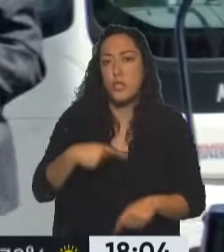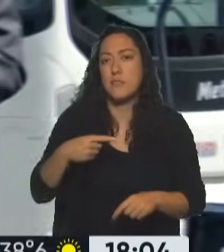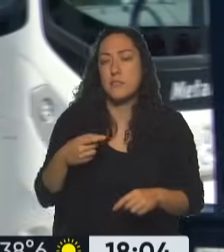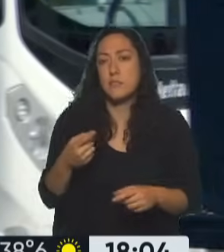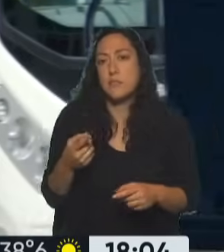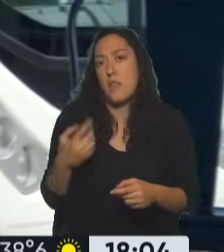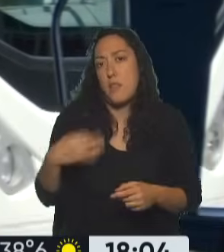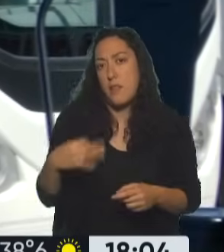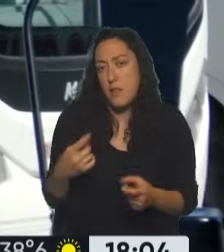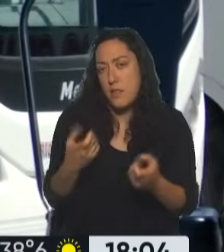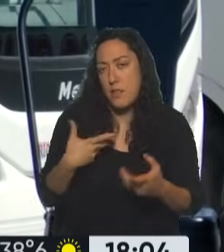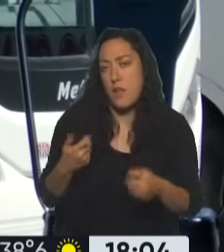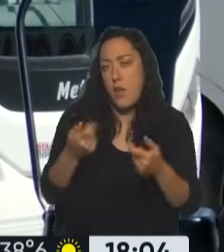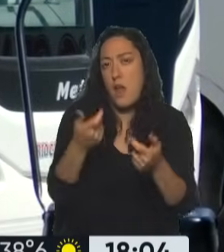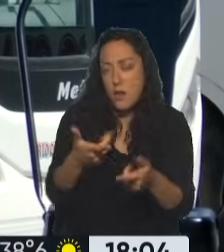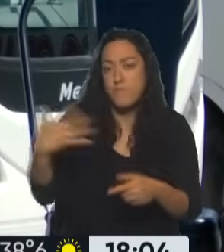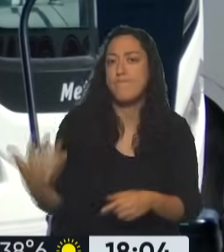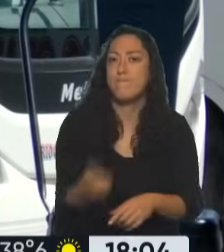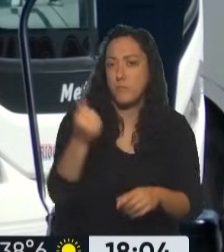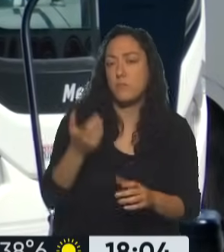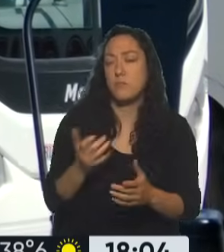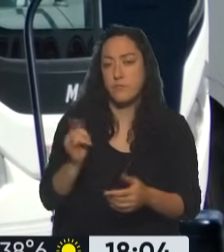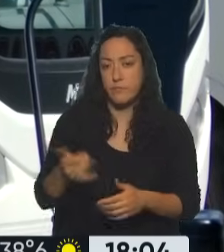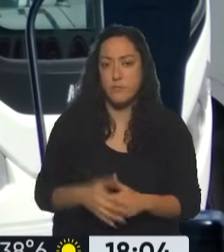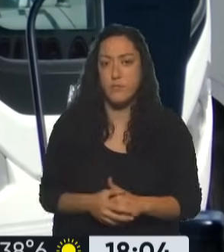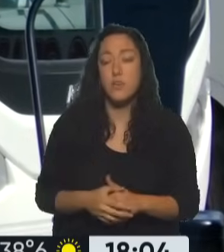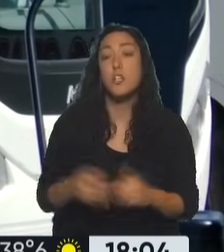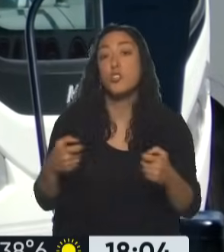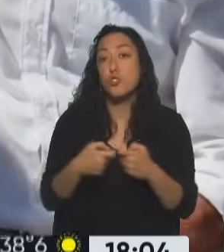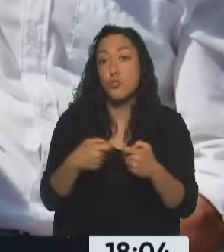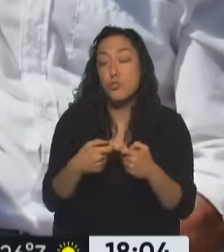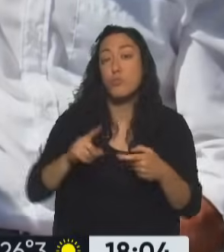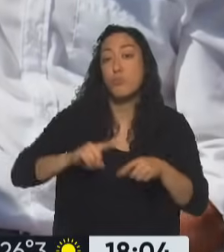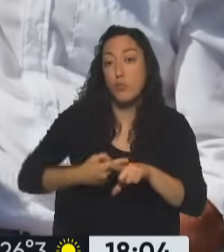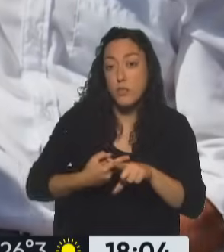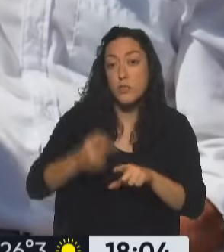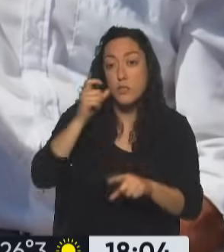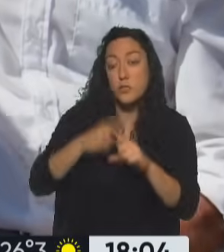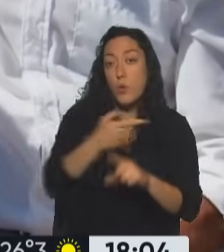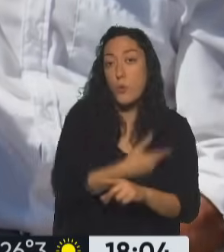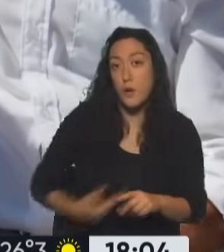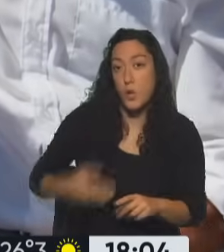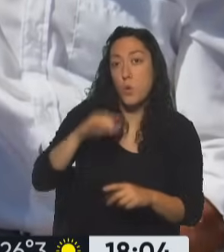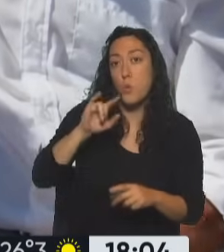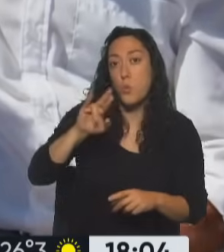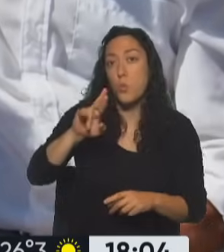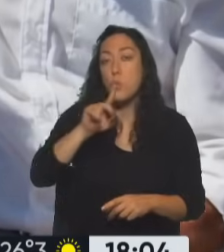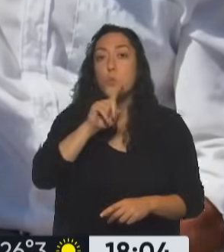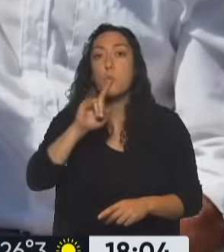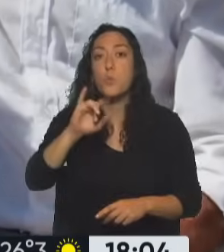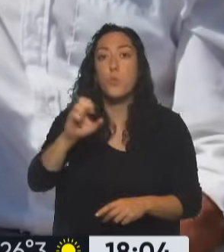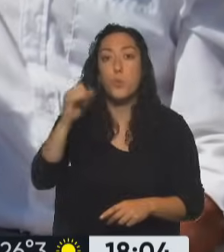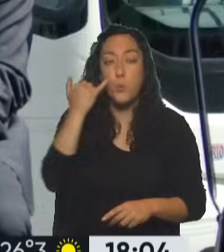Además, le agradeció el apoyo de un nuevo socio político, el ex gobernador de Salta. Hablamos de Juan Manuel Urtubey, que también